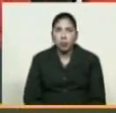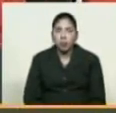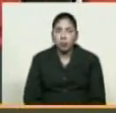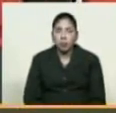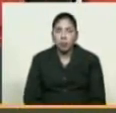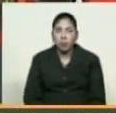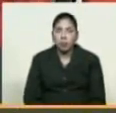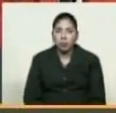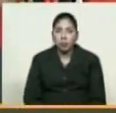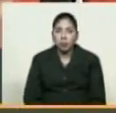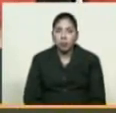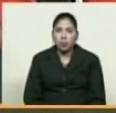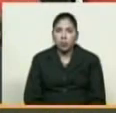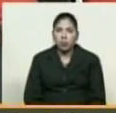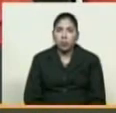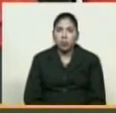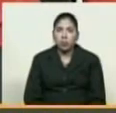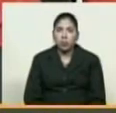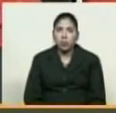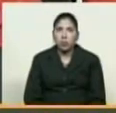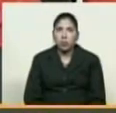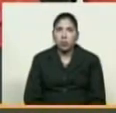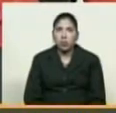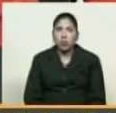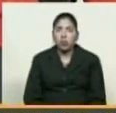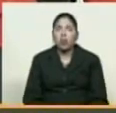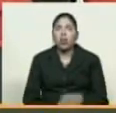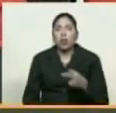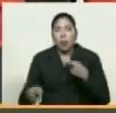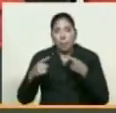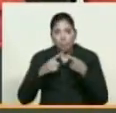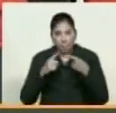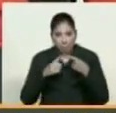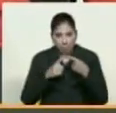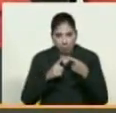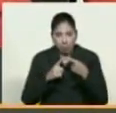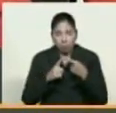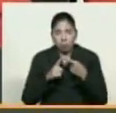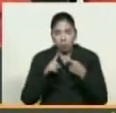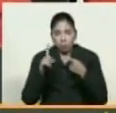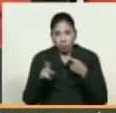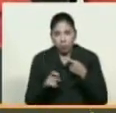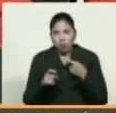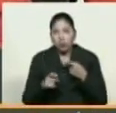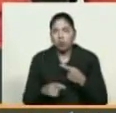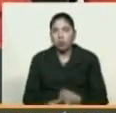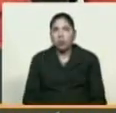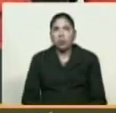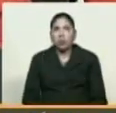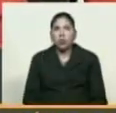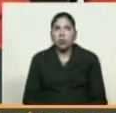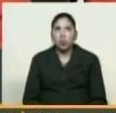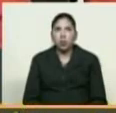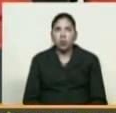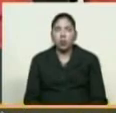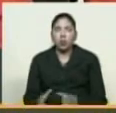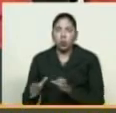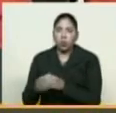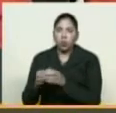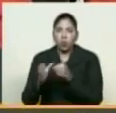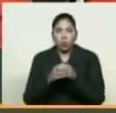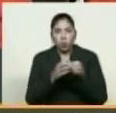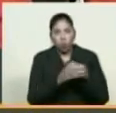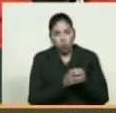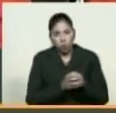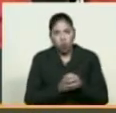triunfalismo, no. Vamos a hacerlo. Y ahí entra la segunda pregunta. Yo creo que las bases del partido Socialista Unido de Venezuela. Primero que el Partido